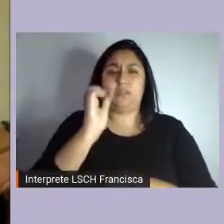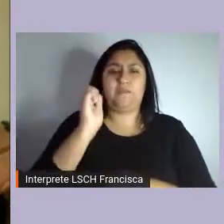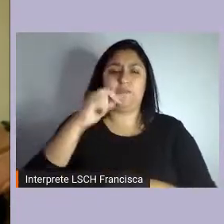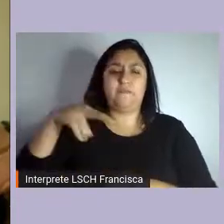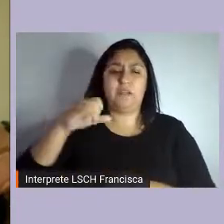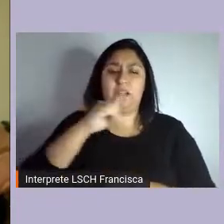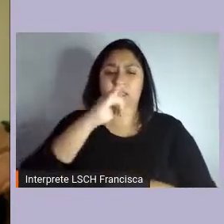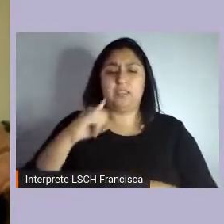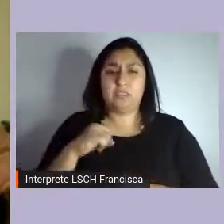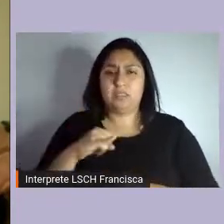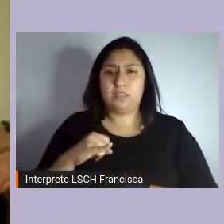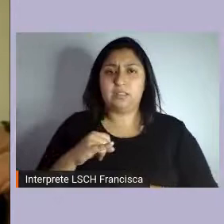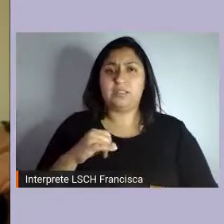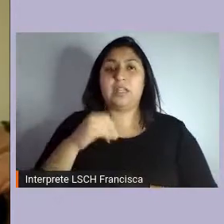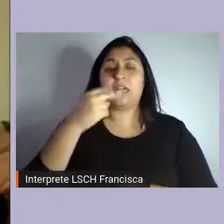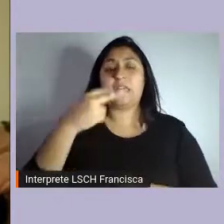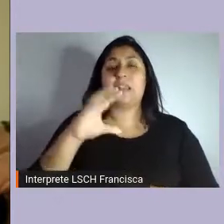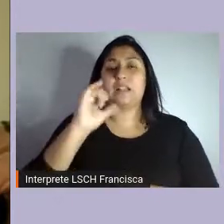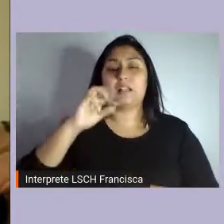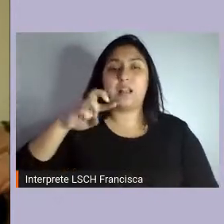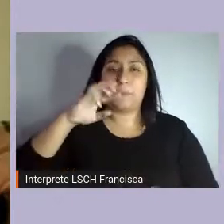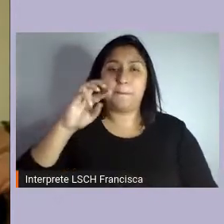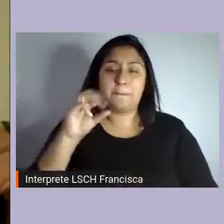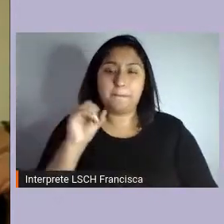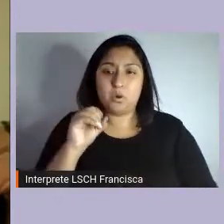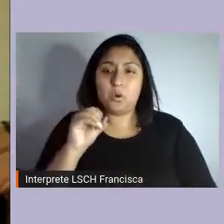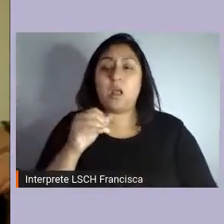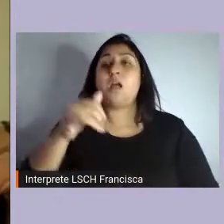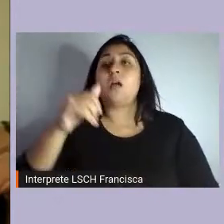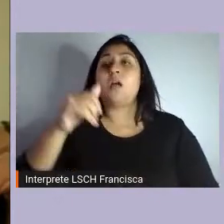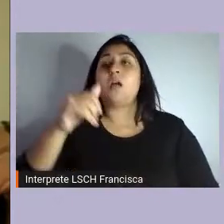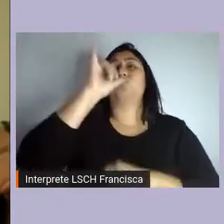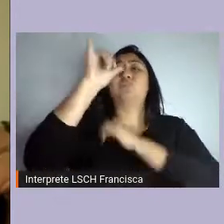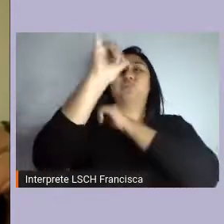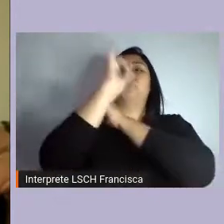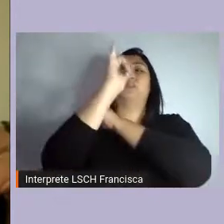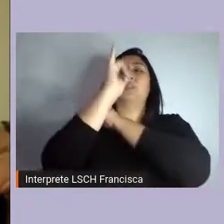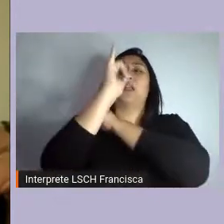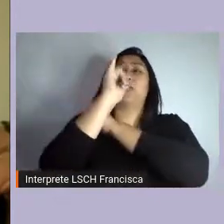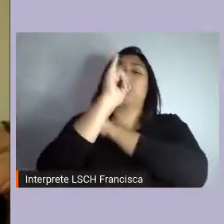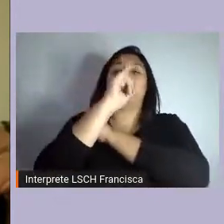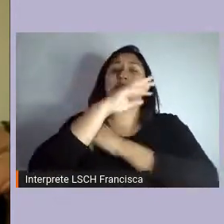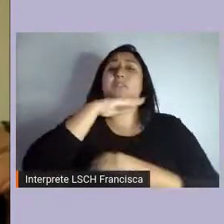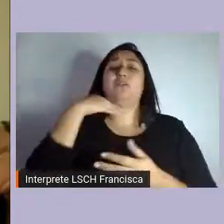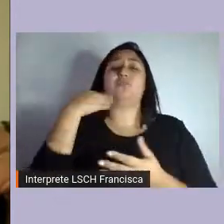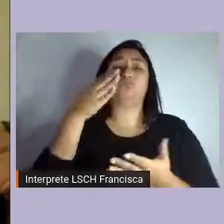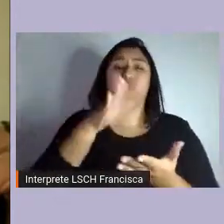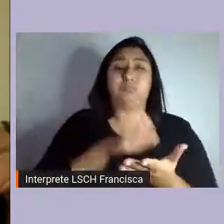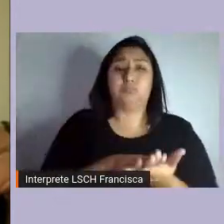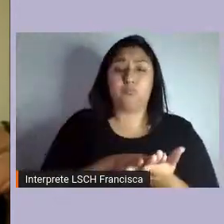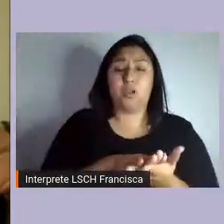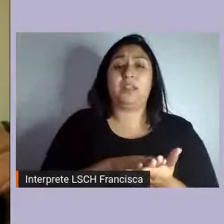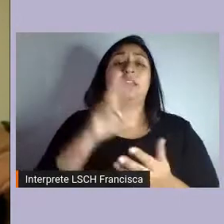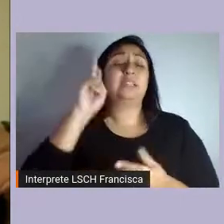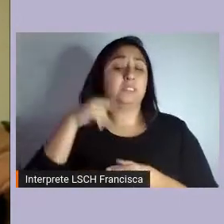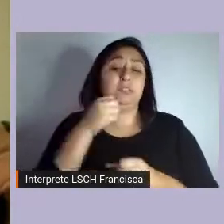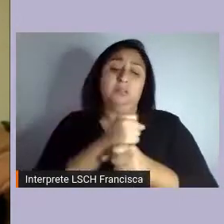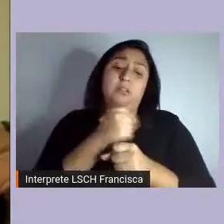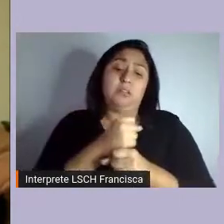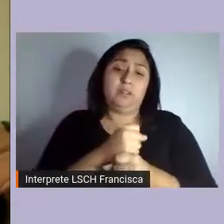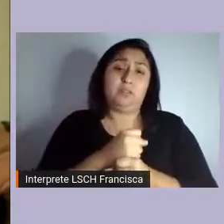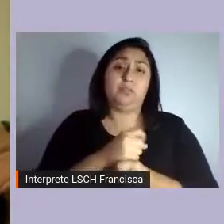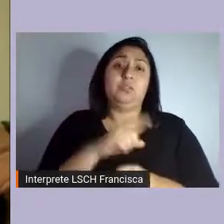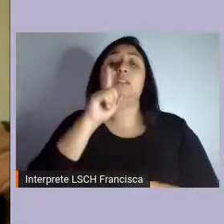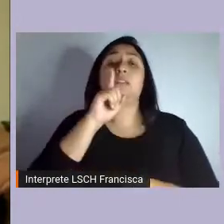muere. Y esa muerte está súper descrita en las décimas. Tenemos una Violeta entonces recuperando